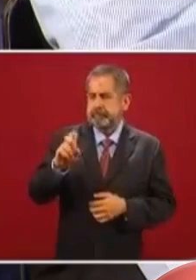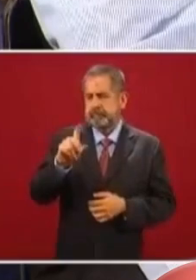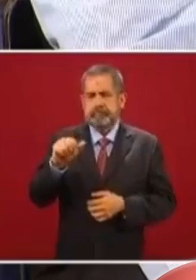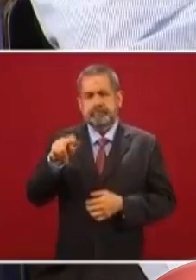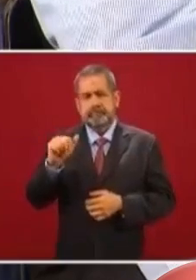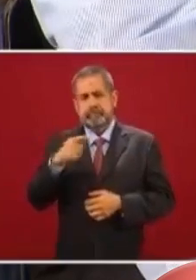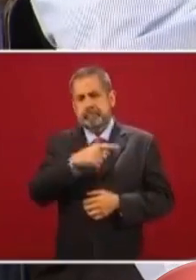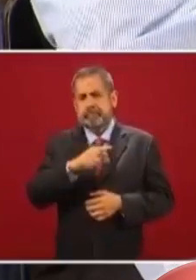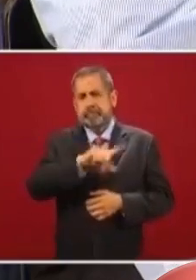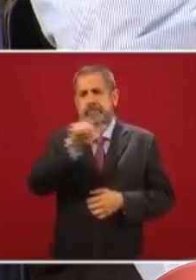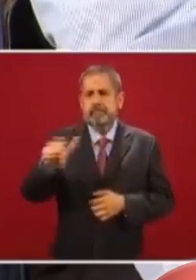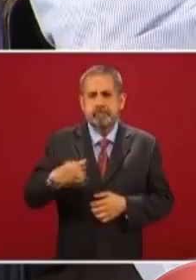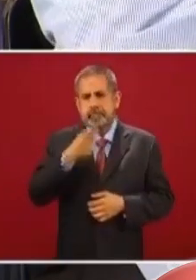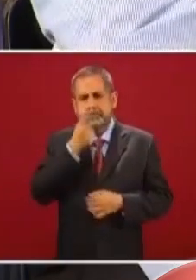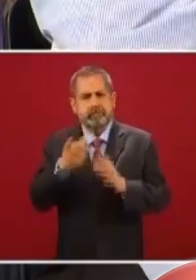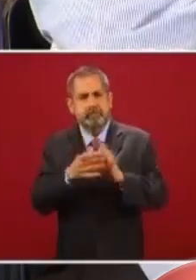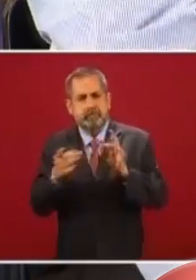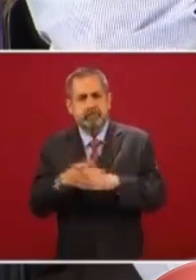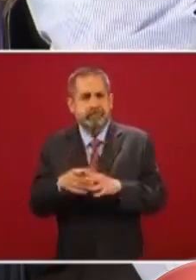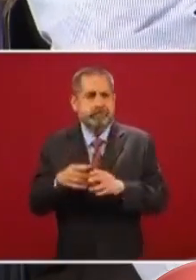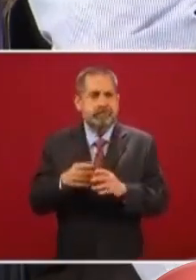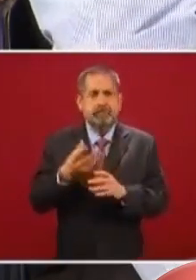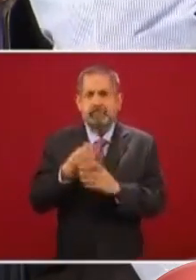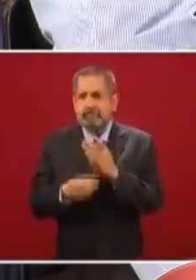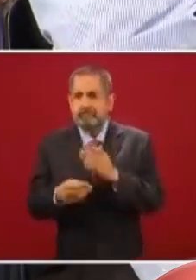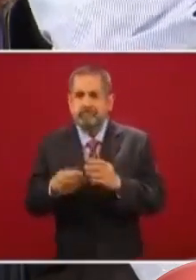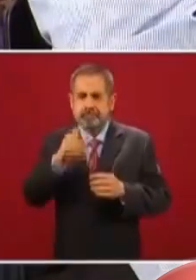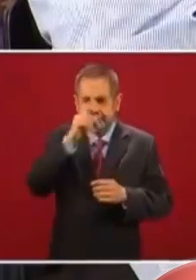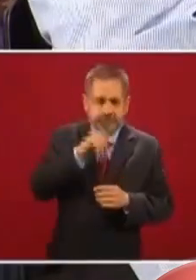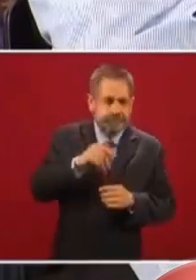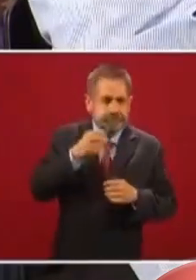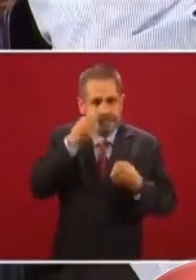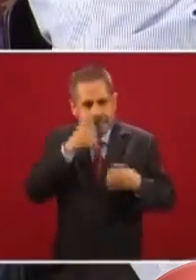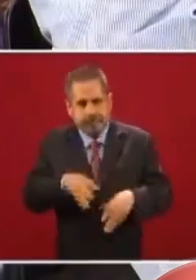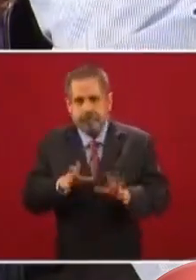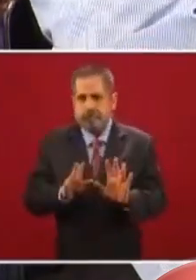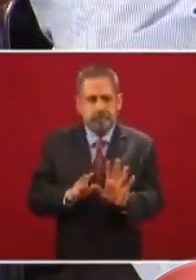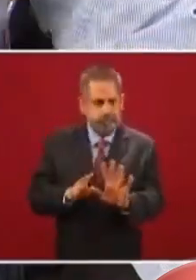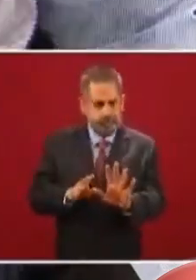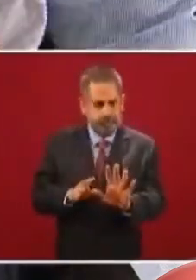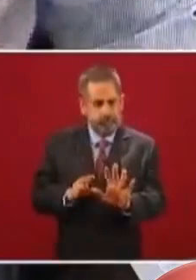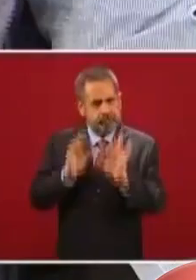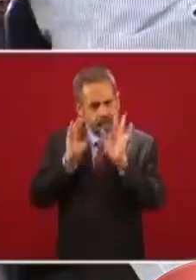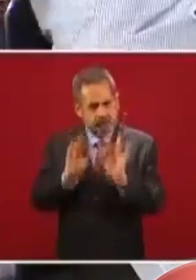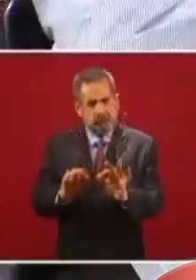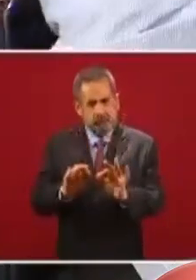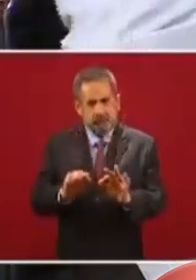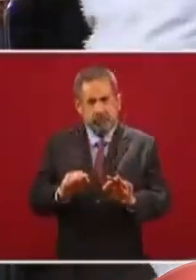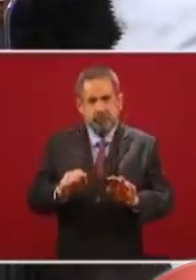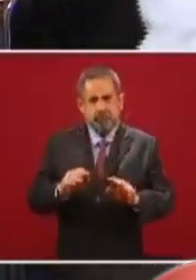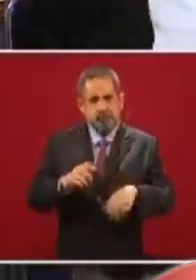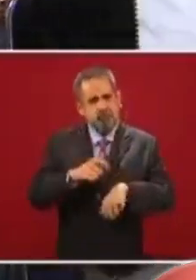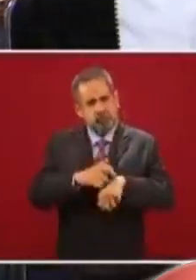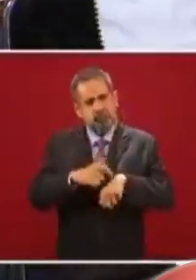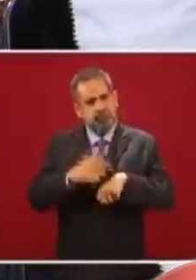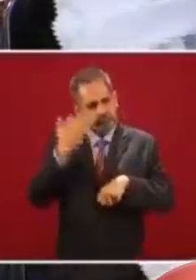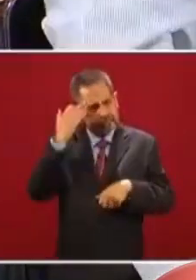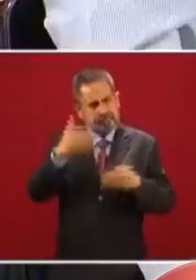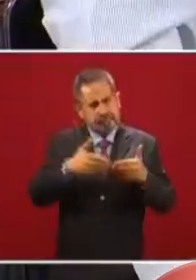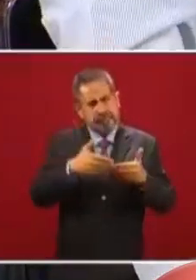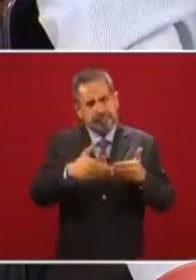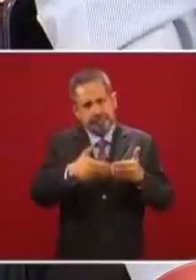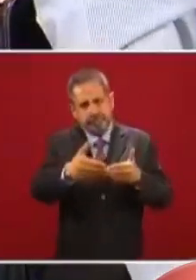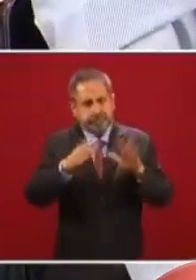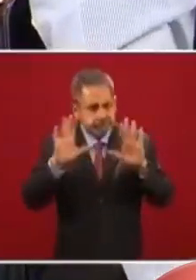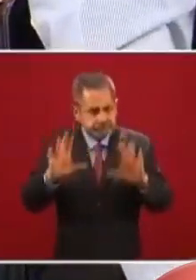después no vayamos a decir ya tiene goteras, ya tiene vicios la obra. Si pudiéramos decir, pues hay que ser flexibles para que no sea todo a